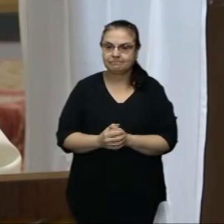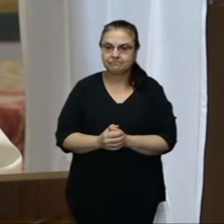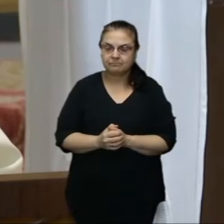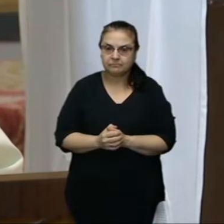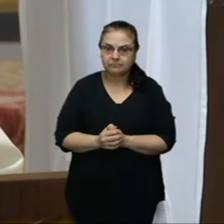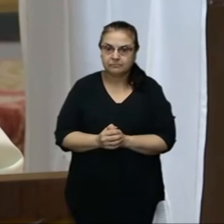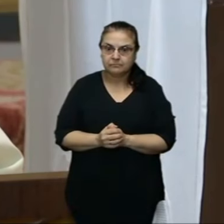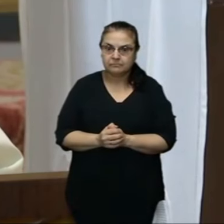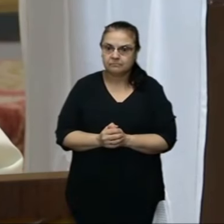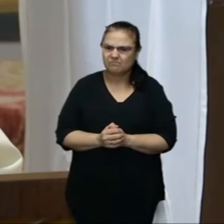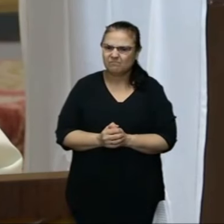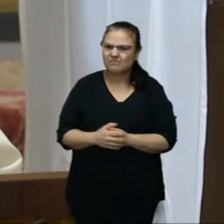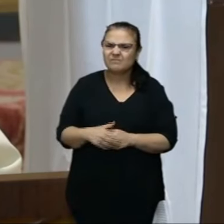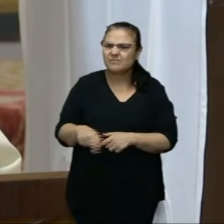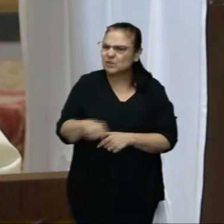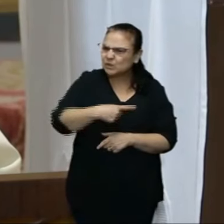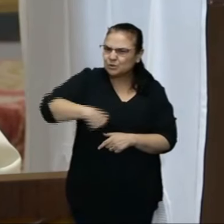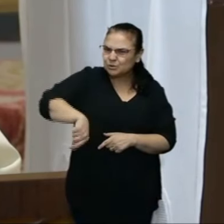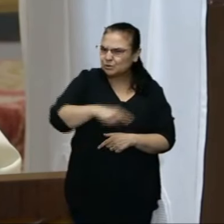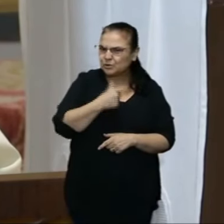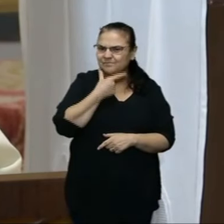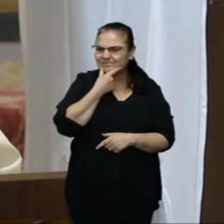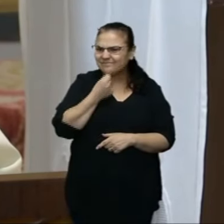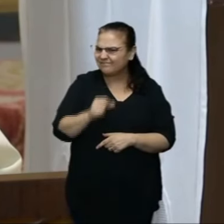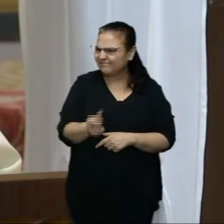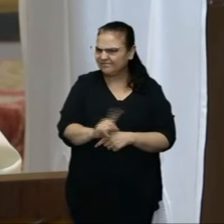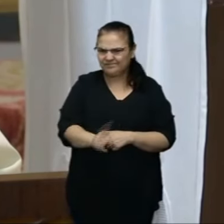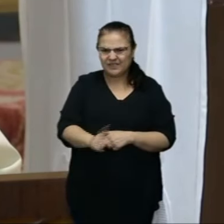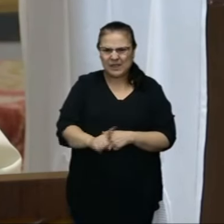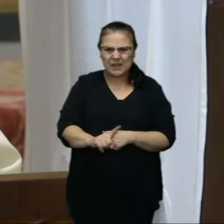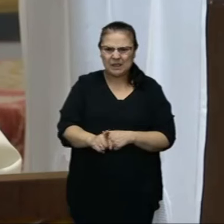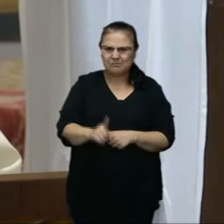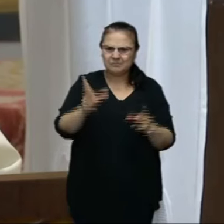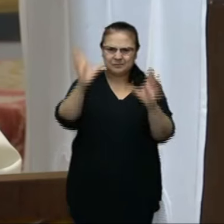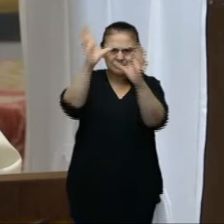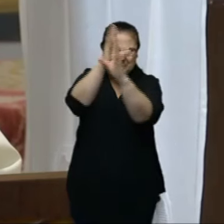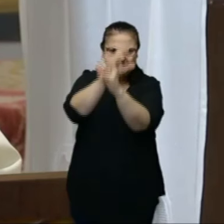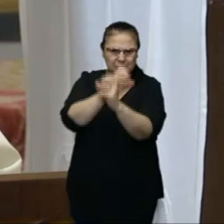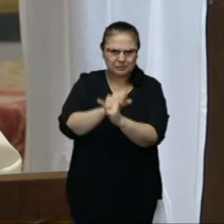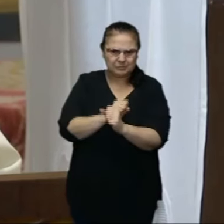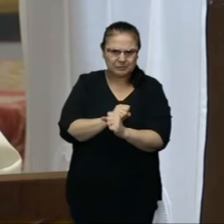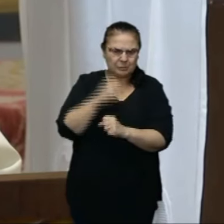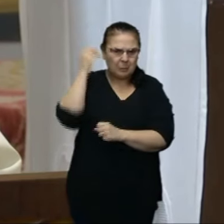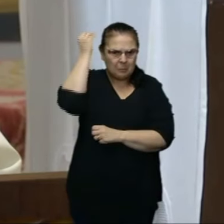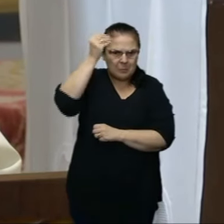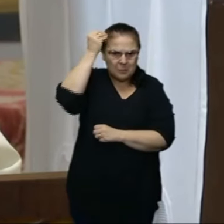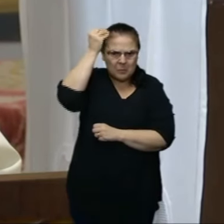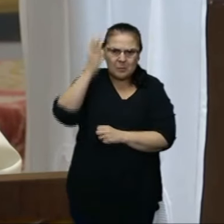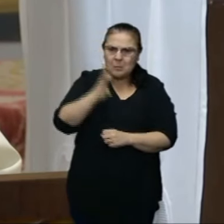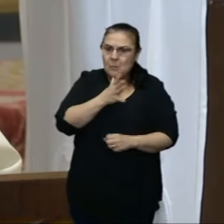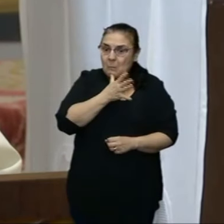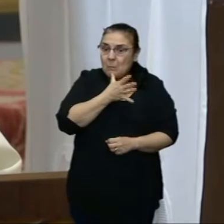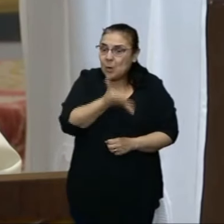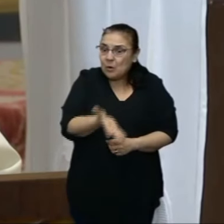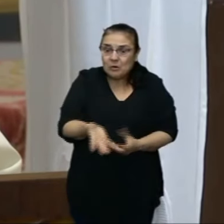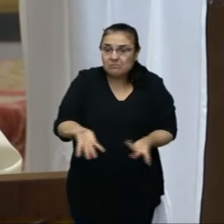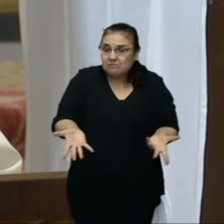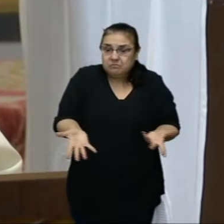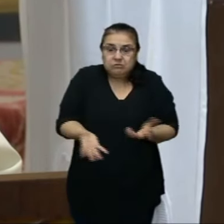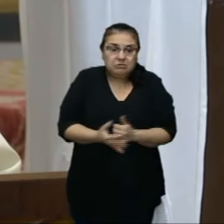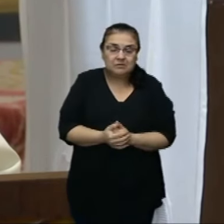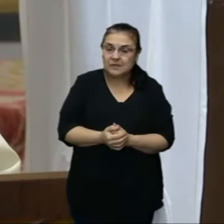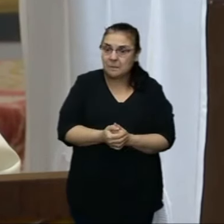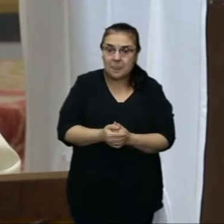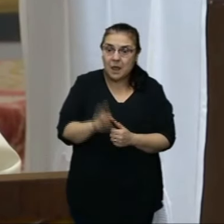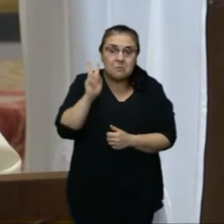No nos es fácil hoy imaginarnos las tinieblas porque tenemos tantos medios de iluminarnos